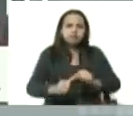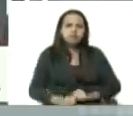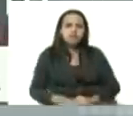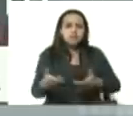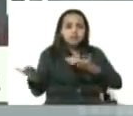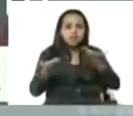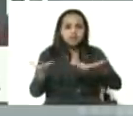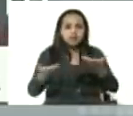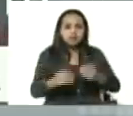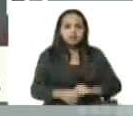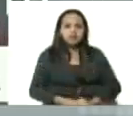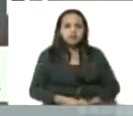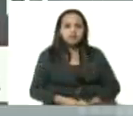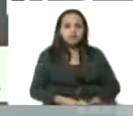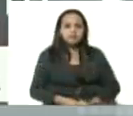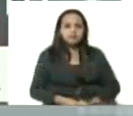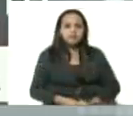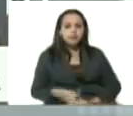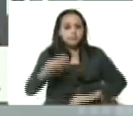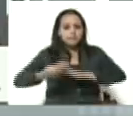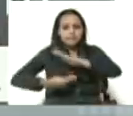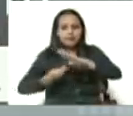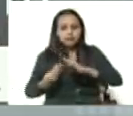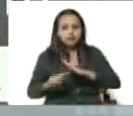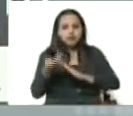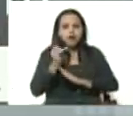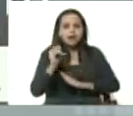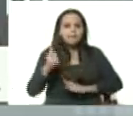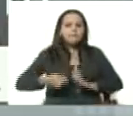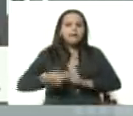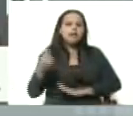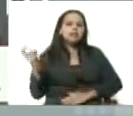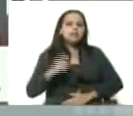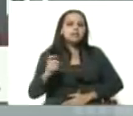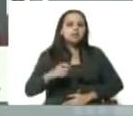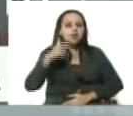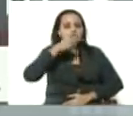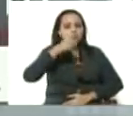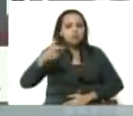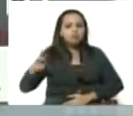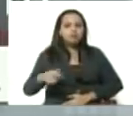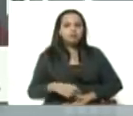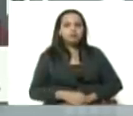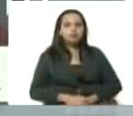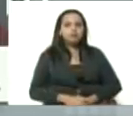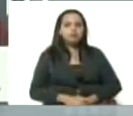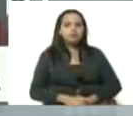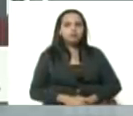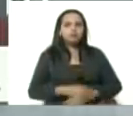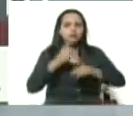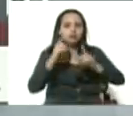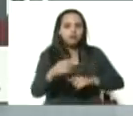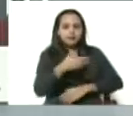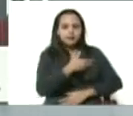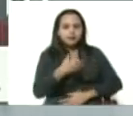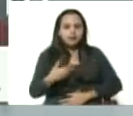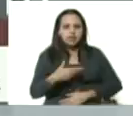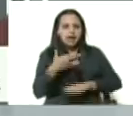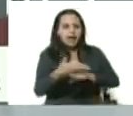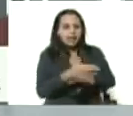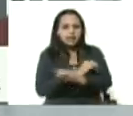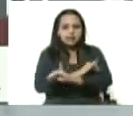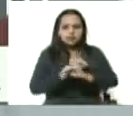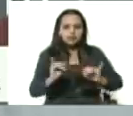servicios para priorizar las necesidades de nuestra población. También quería, antes de